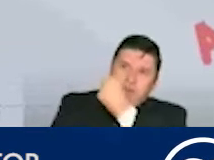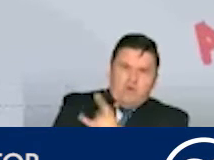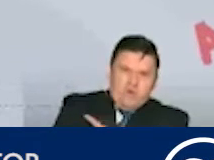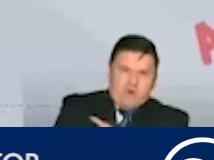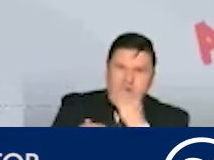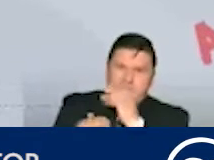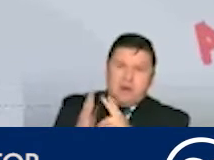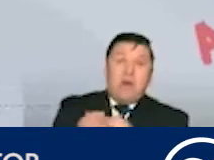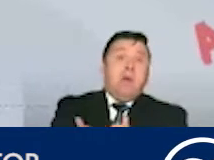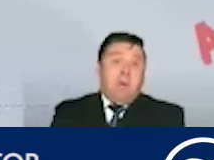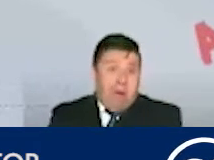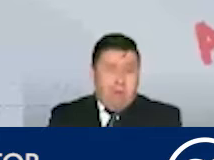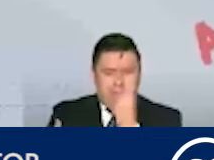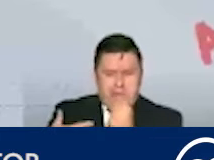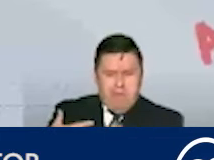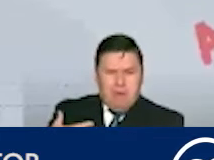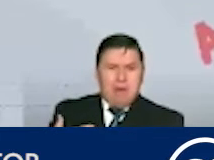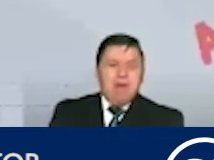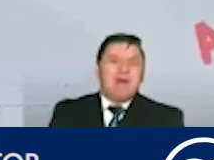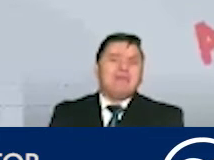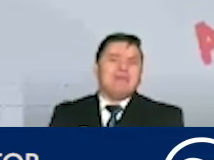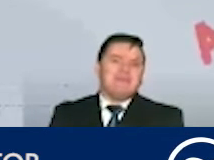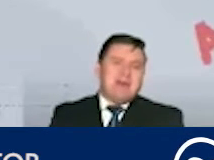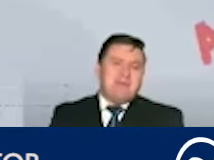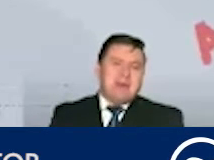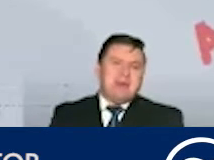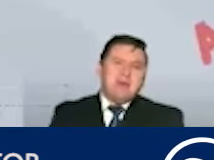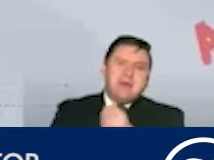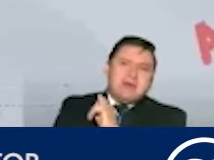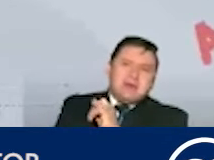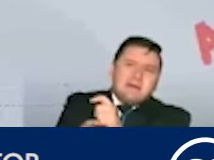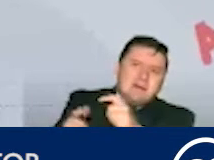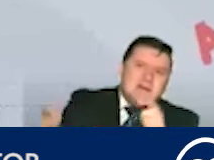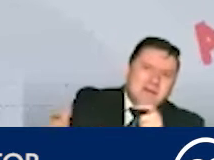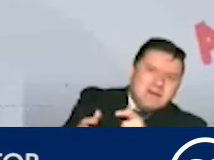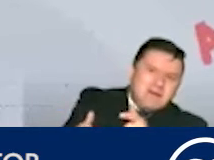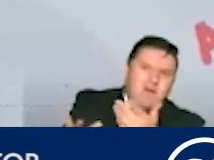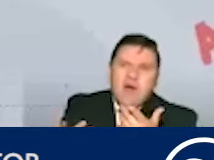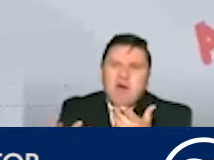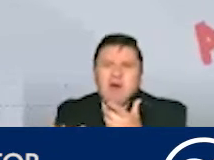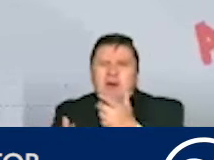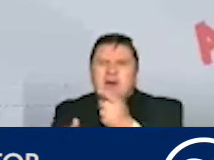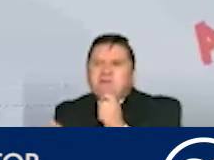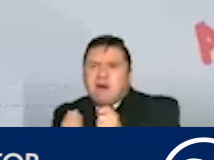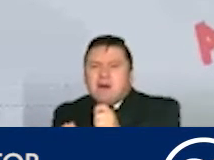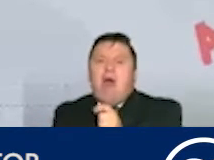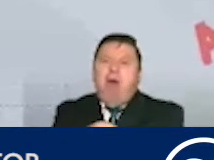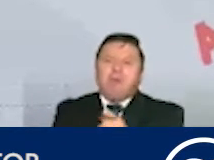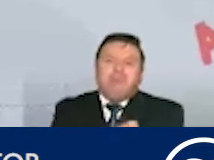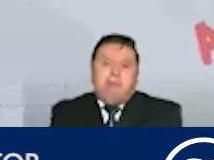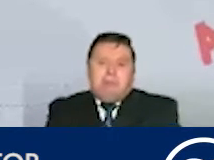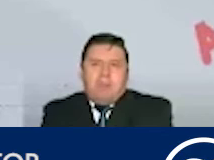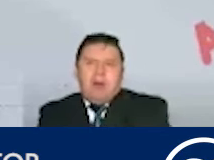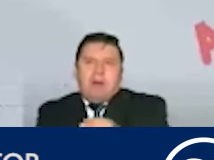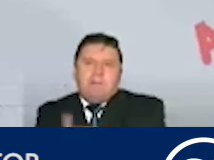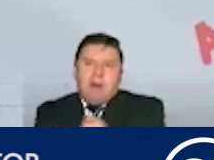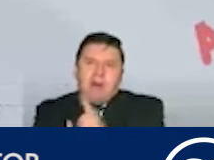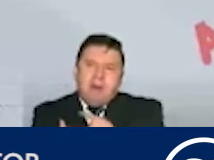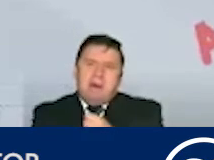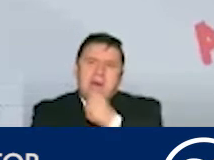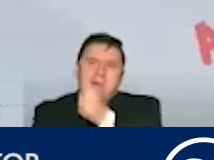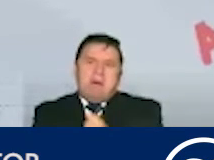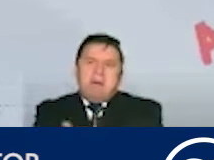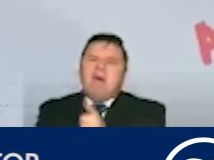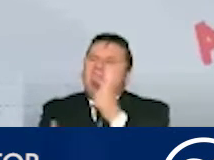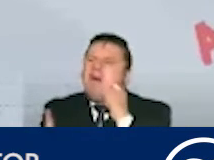tiene también muy buenas condiciones, dependiendo del tamaño de la institución, tiene condiciones referidas a plazo, a garantía, también va para el cubrimiento de